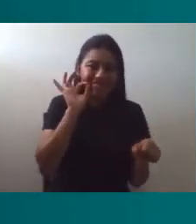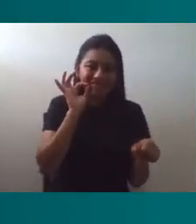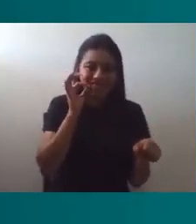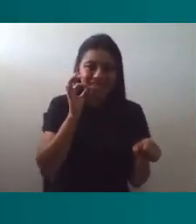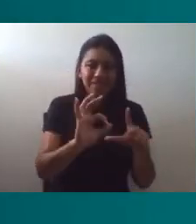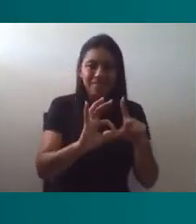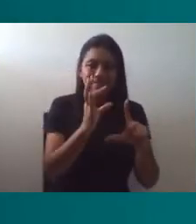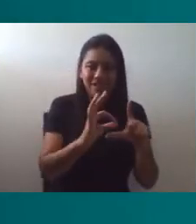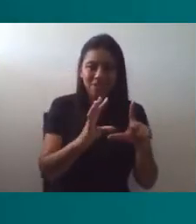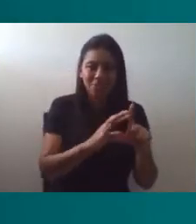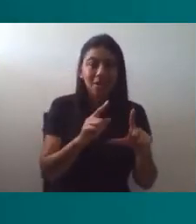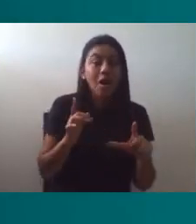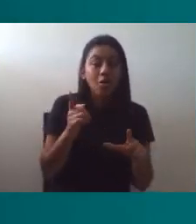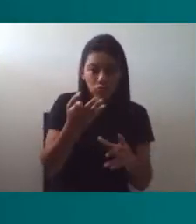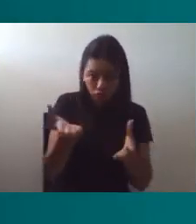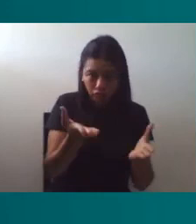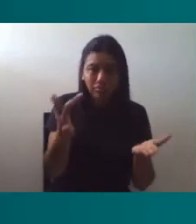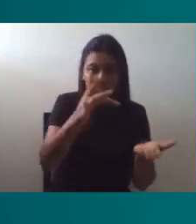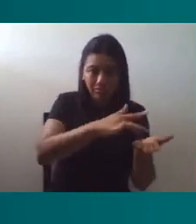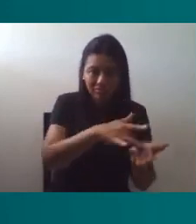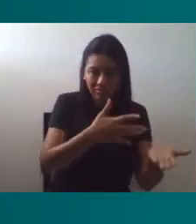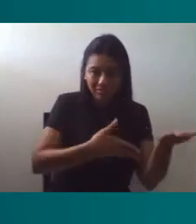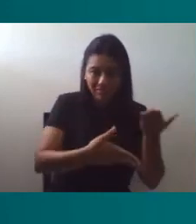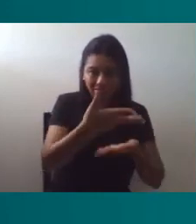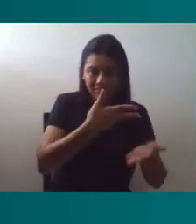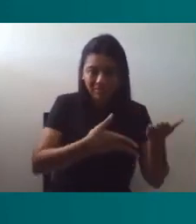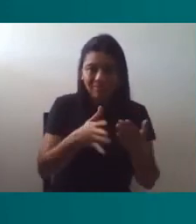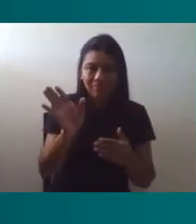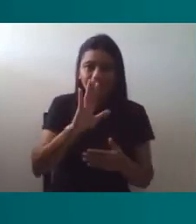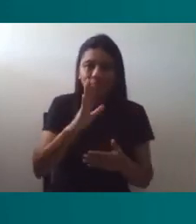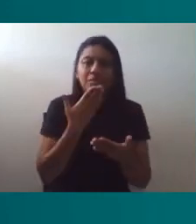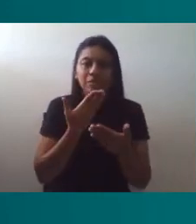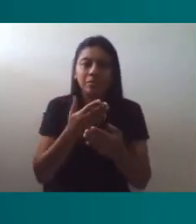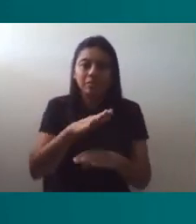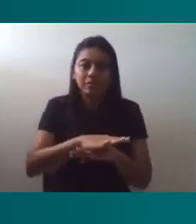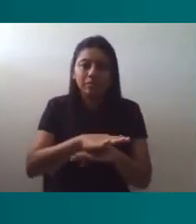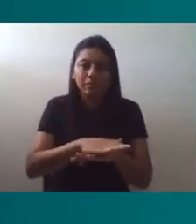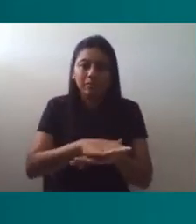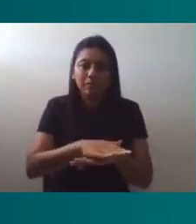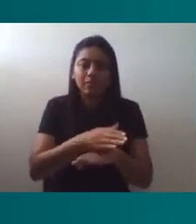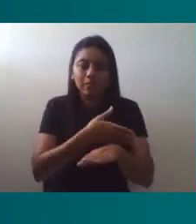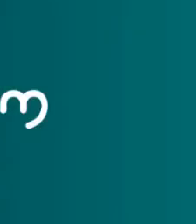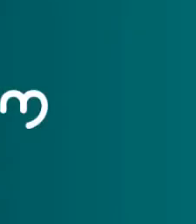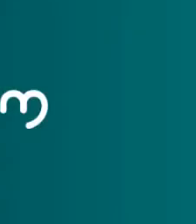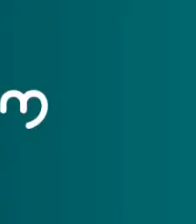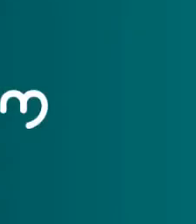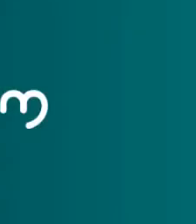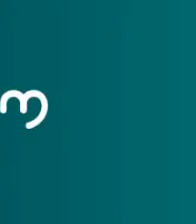allá entonces nos veremos. Que tengan entonces una feliz resto de día.